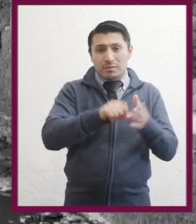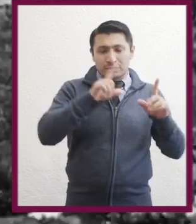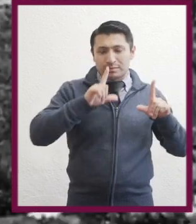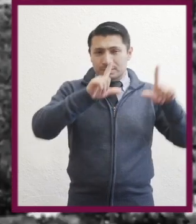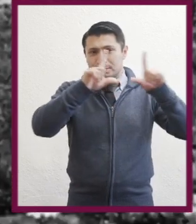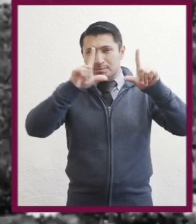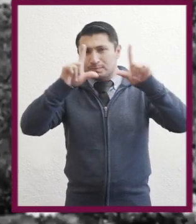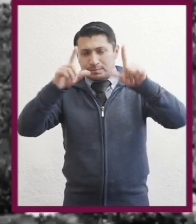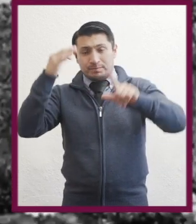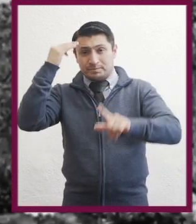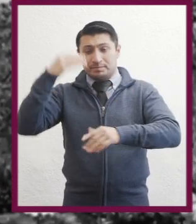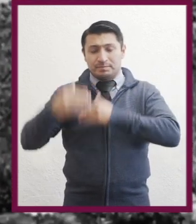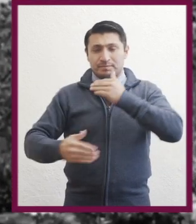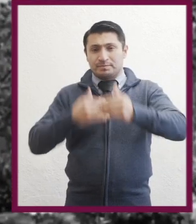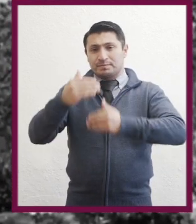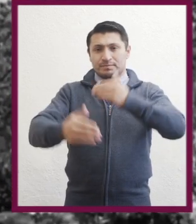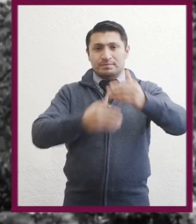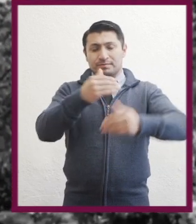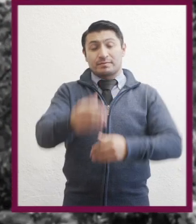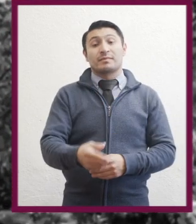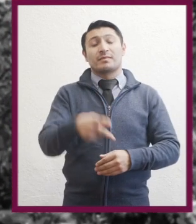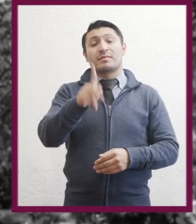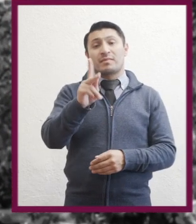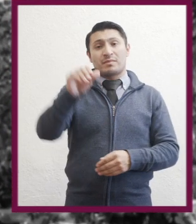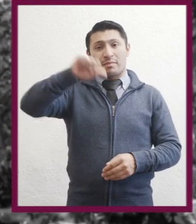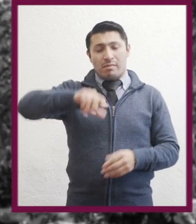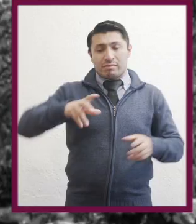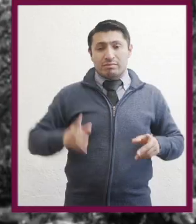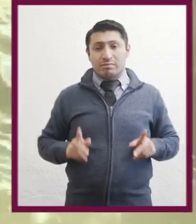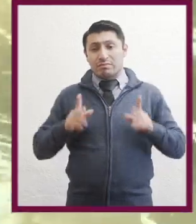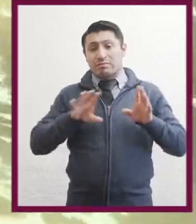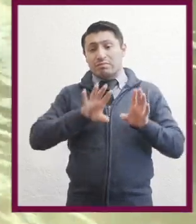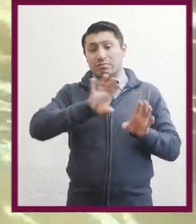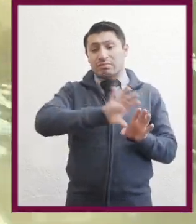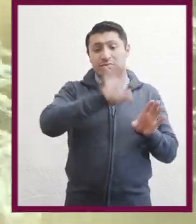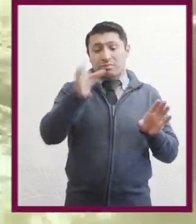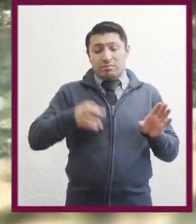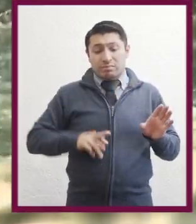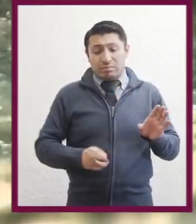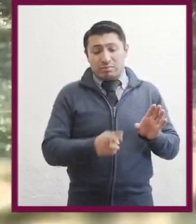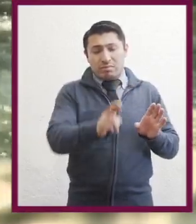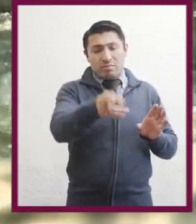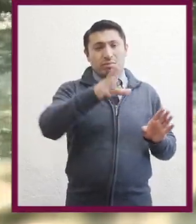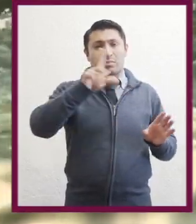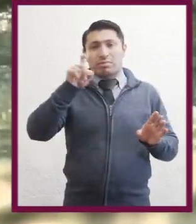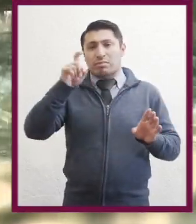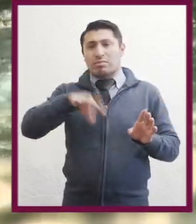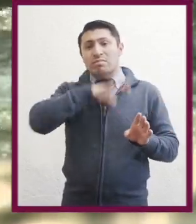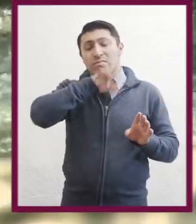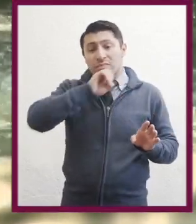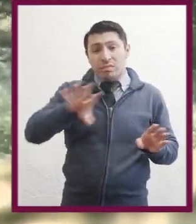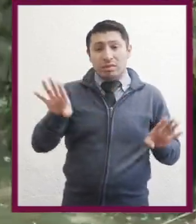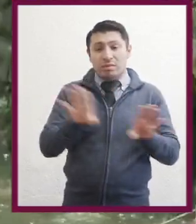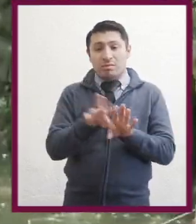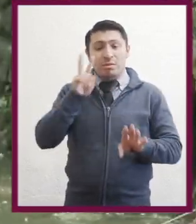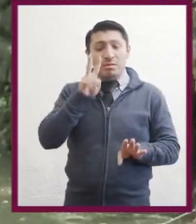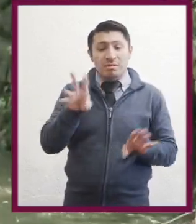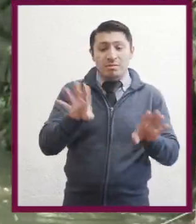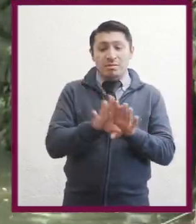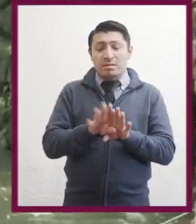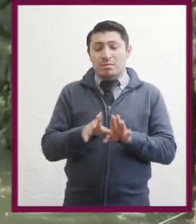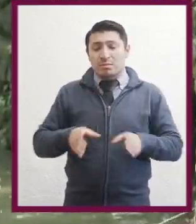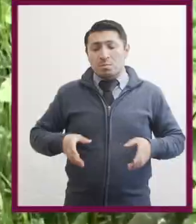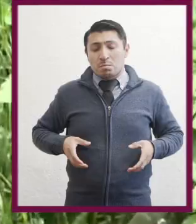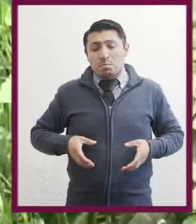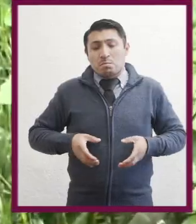sido el motivo de varias postales a lo largo del tiempo. Aunque hoy este cauce transporta aguas residuales,